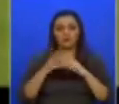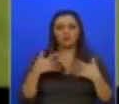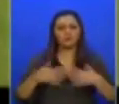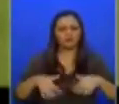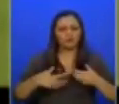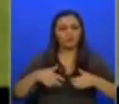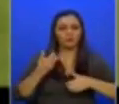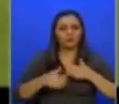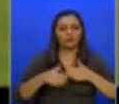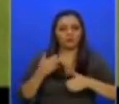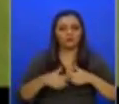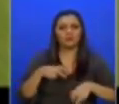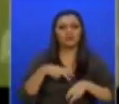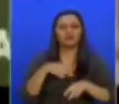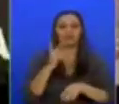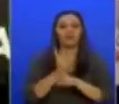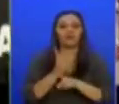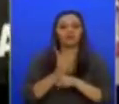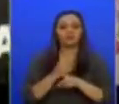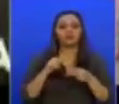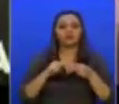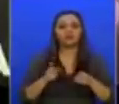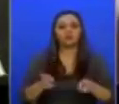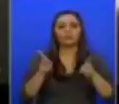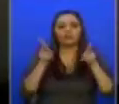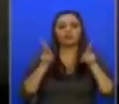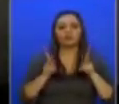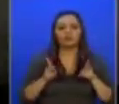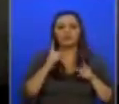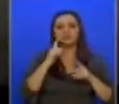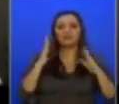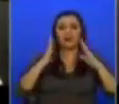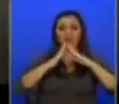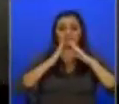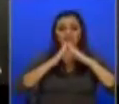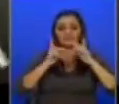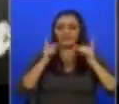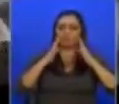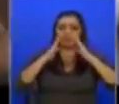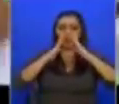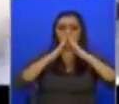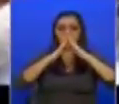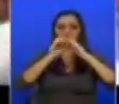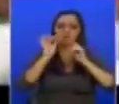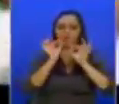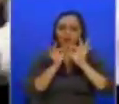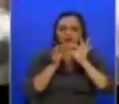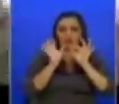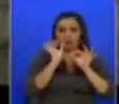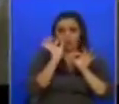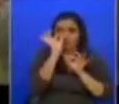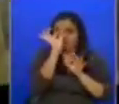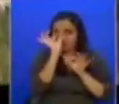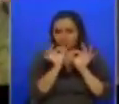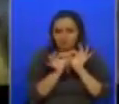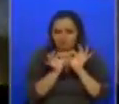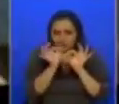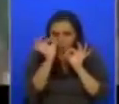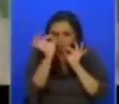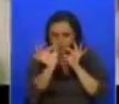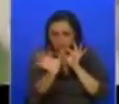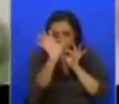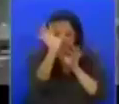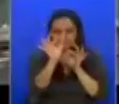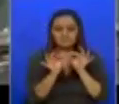afectado, sobre todo una zona de riesgo llamada el bypass. En realidad son casas sobre el agua, sobre pantano. Y aquí me voy a extender un poquito porque son de esas cosas que no se